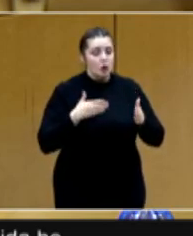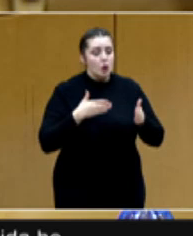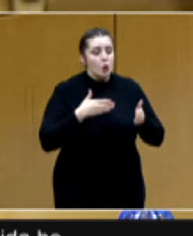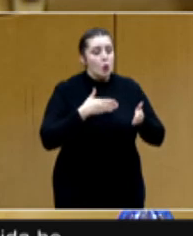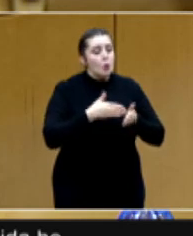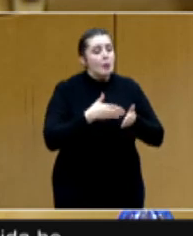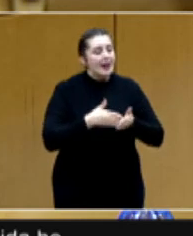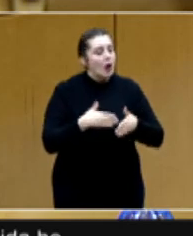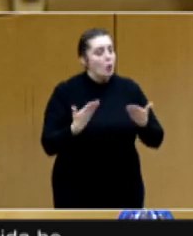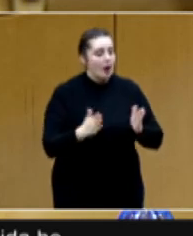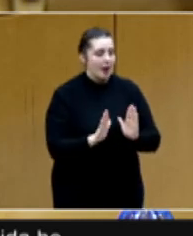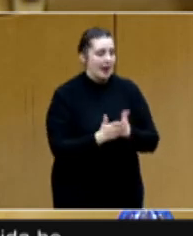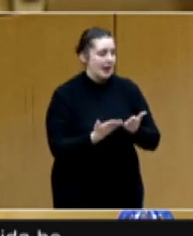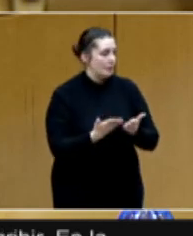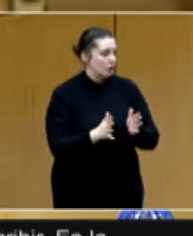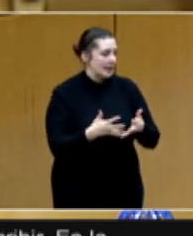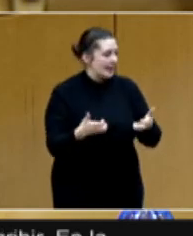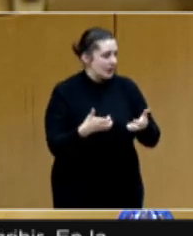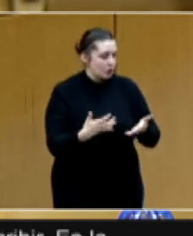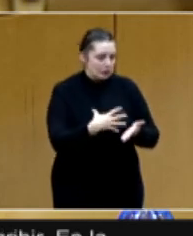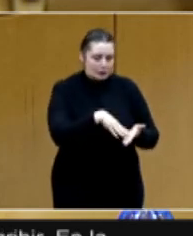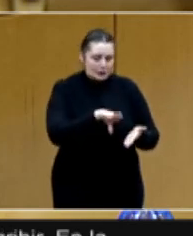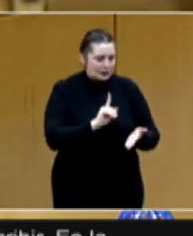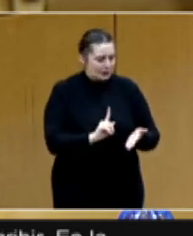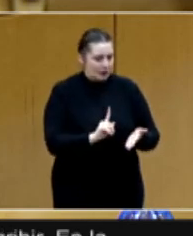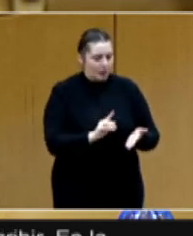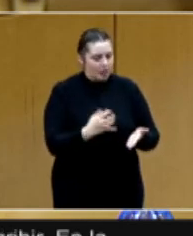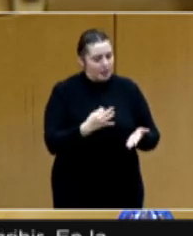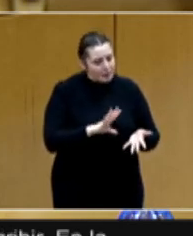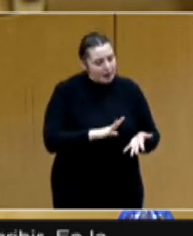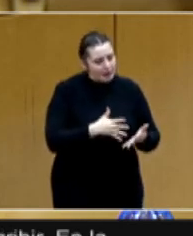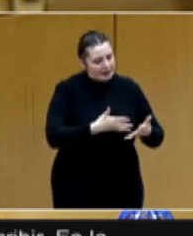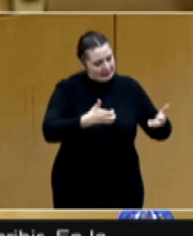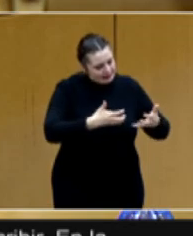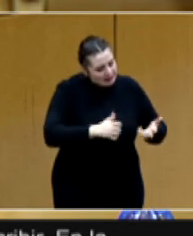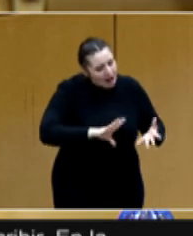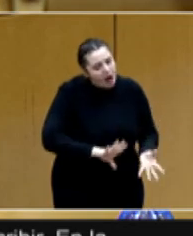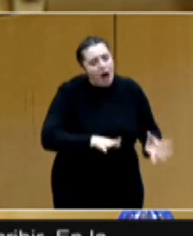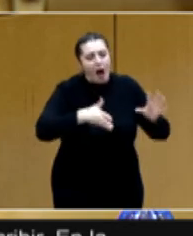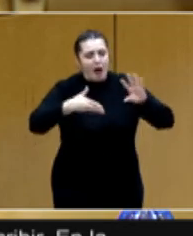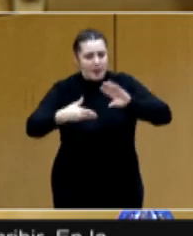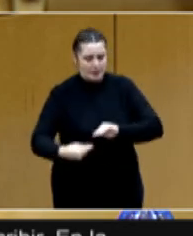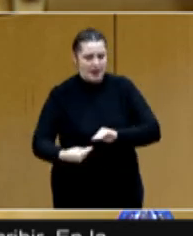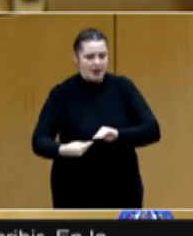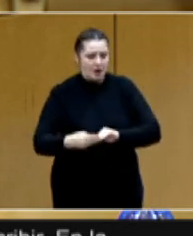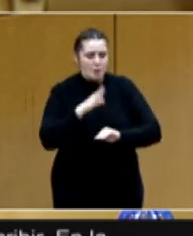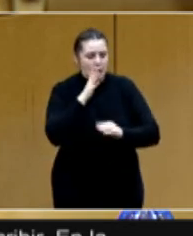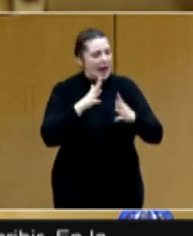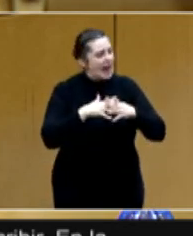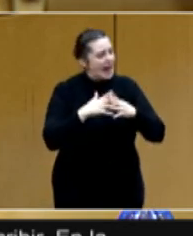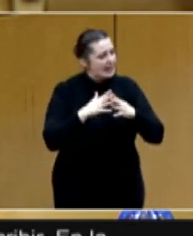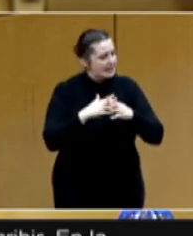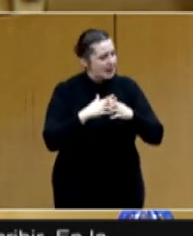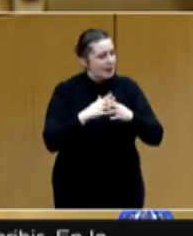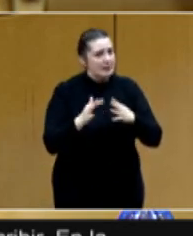libros de texto había que adaptar los textos con esquema y